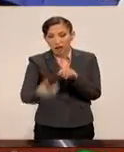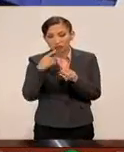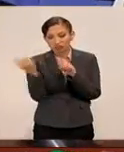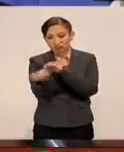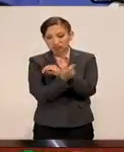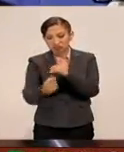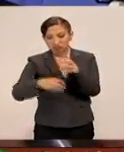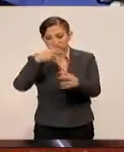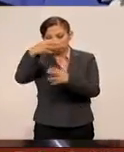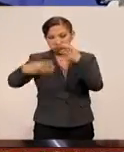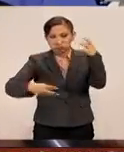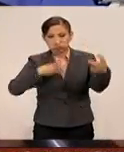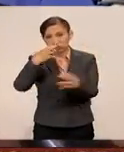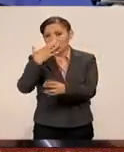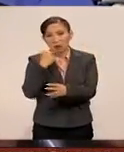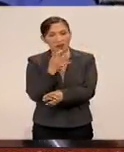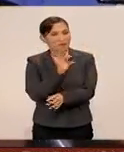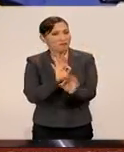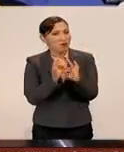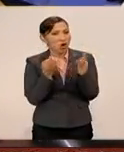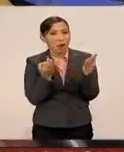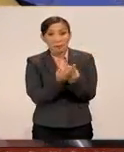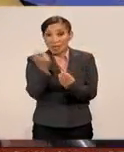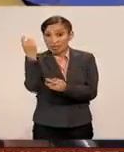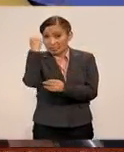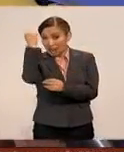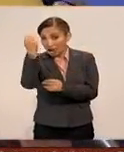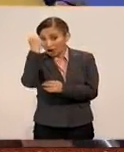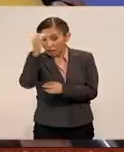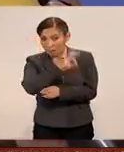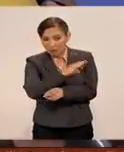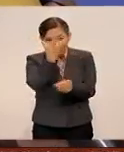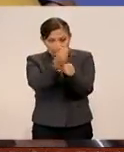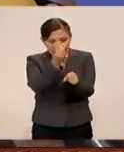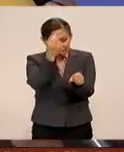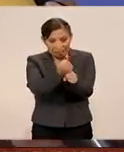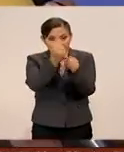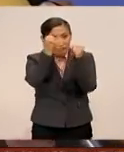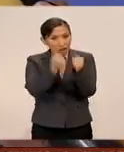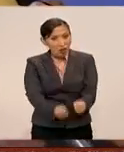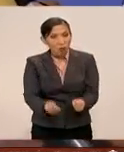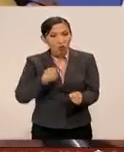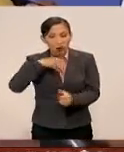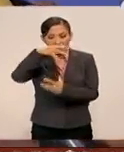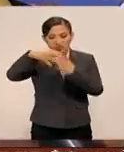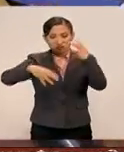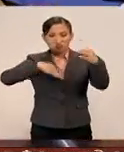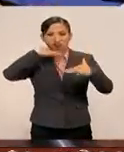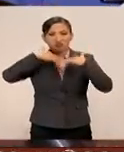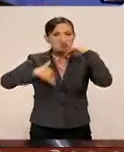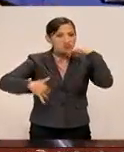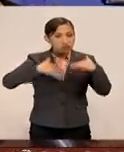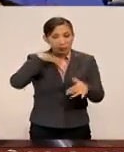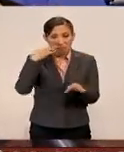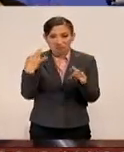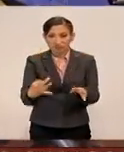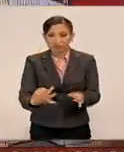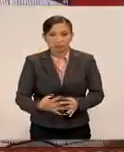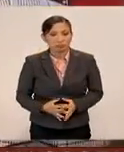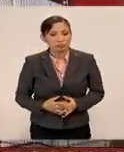carburación y no va a haber manera tecnológica de que puedan garantizar una emisión de contaminantes